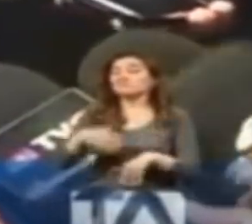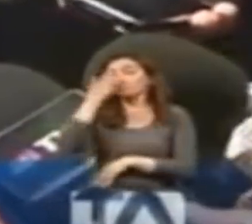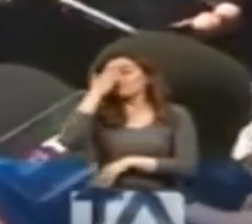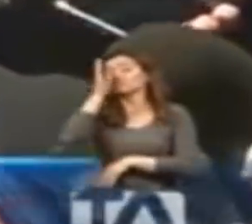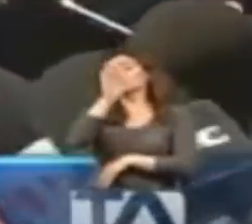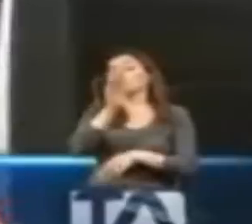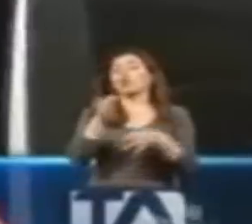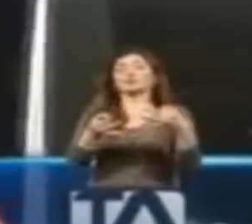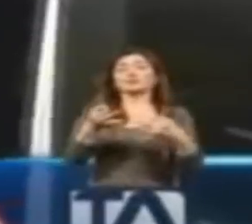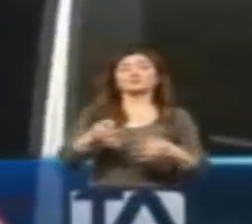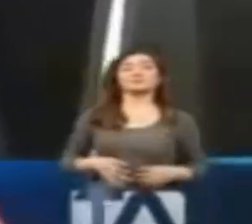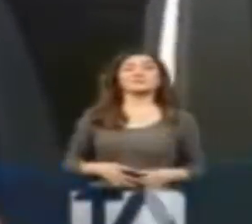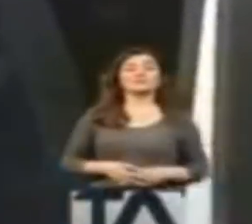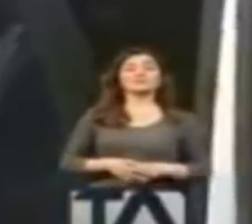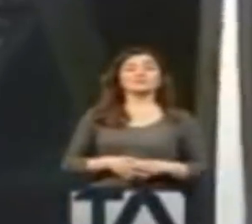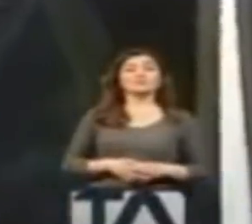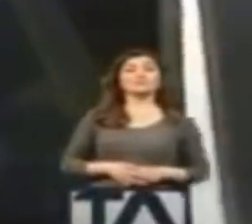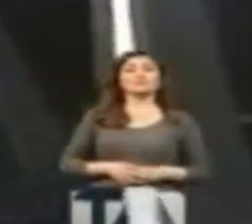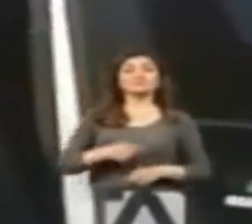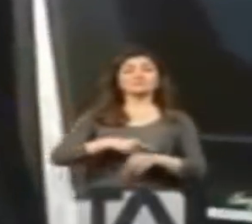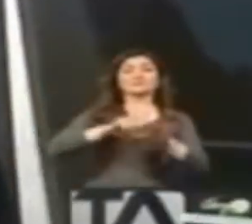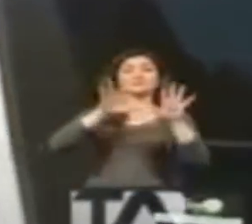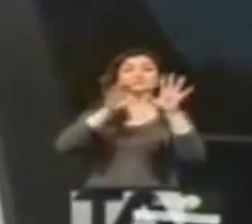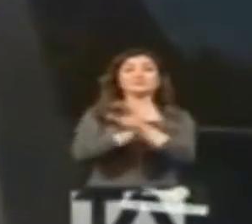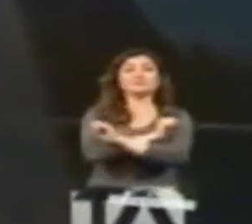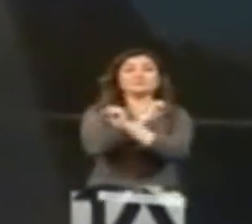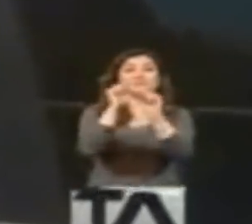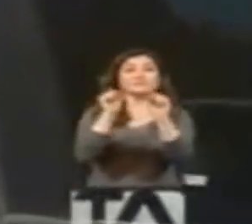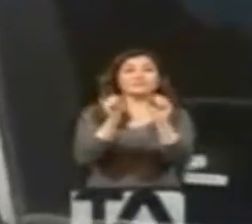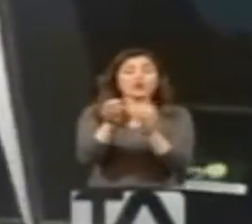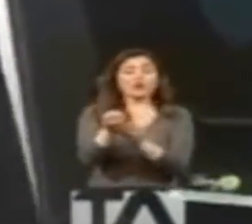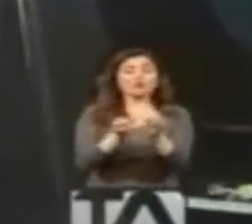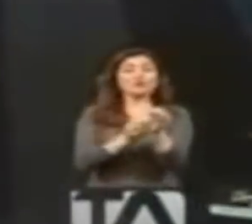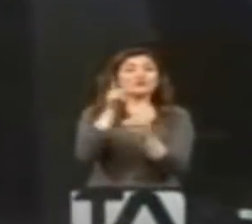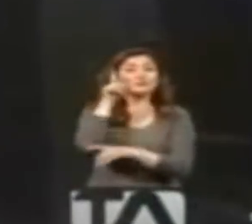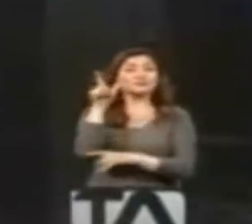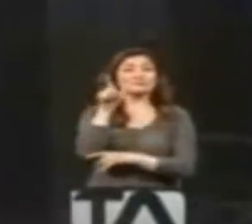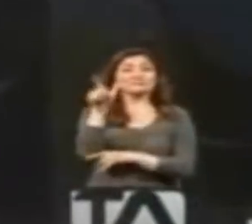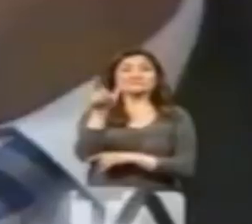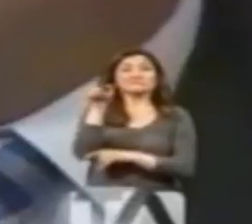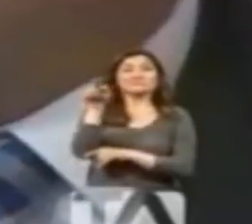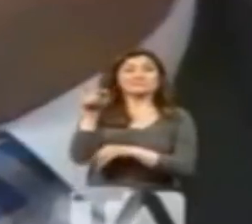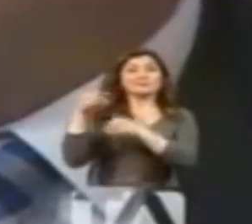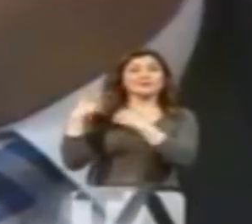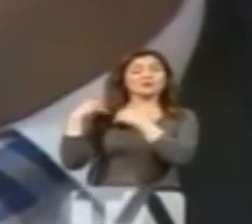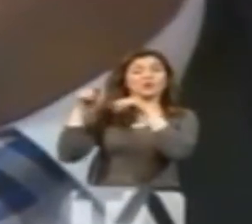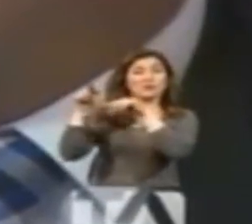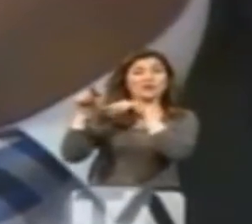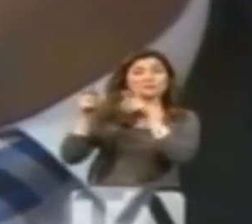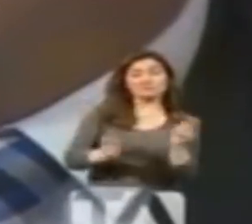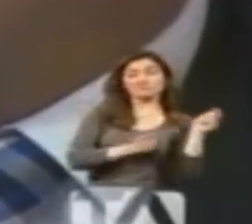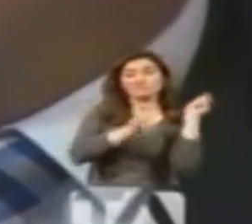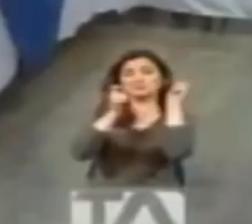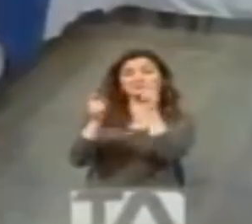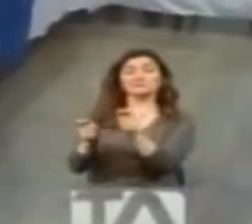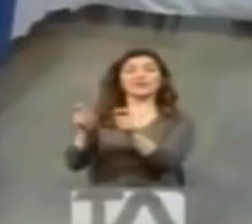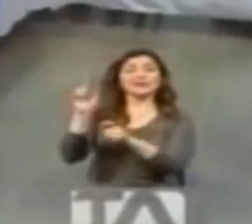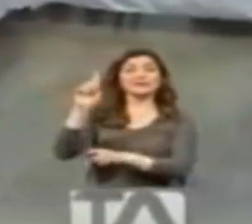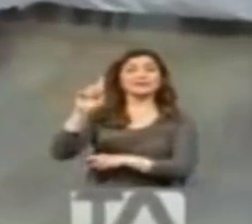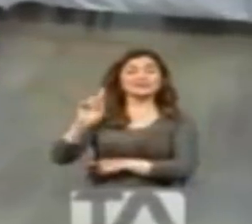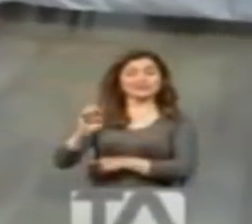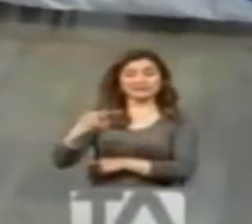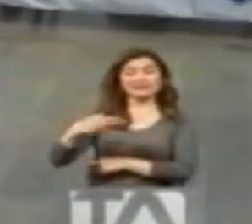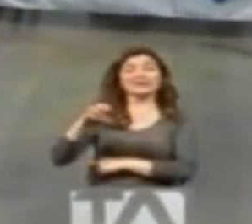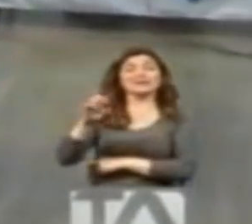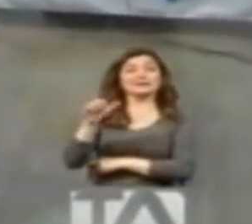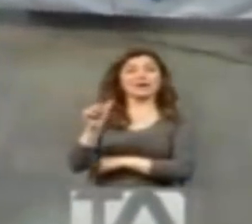ante la justicia penal. Sobre las 10 de la mañana asumió el despacho de la Fiscalía General de manos del fiscal de Imbabura, Jen Rea, quien